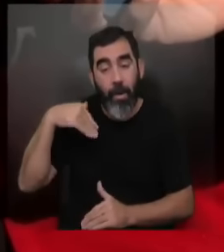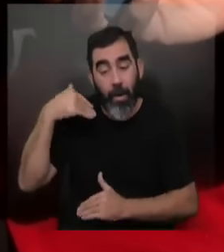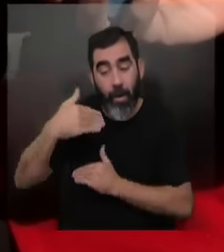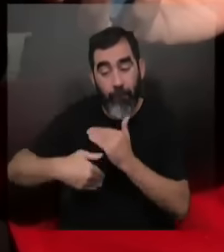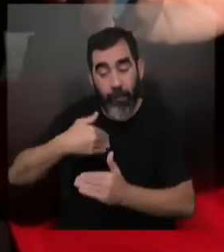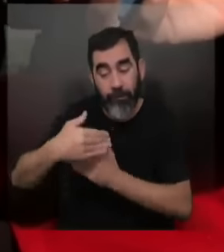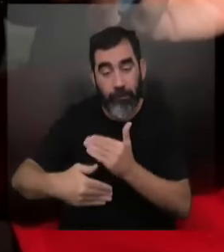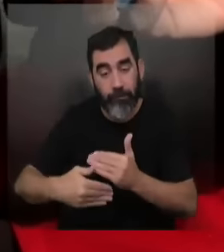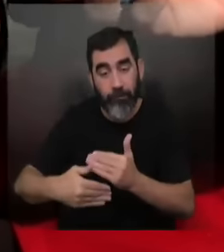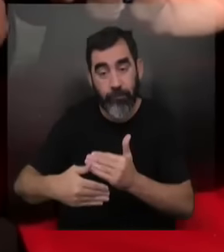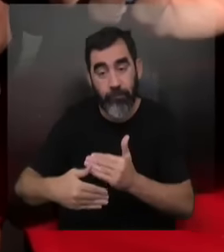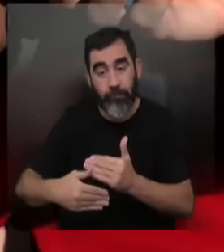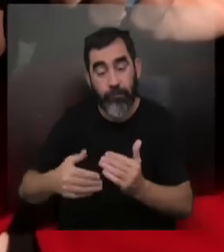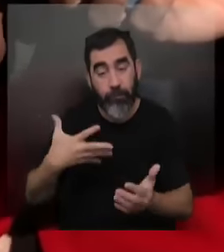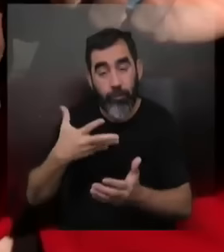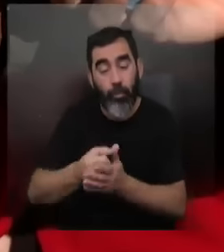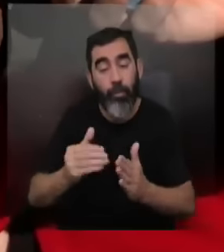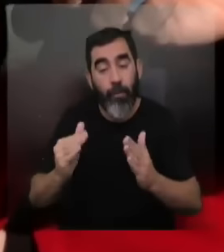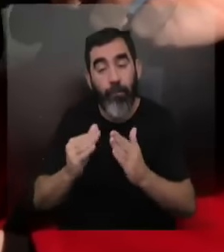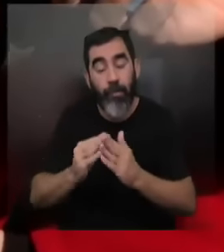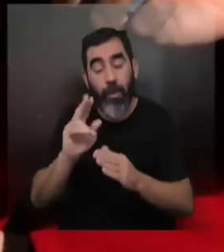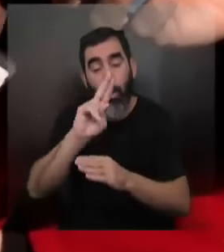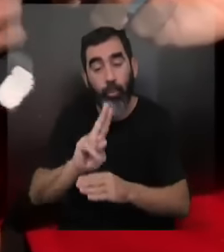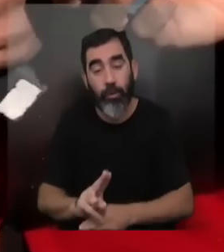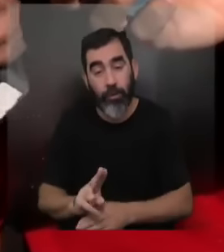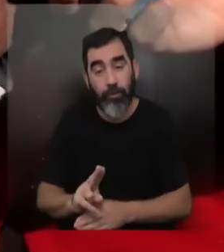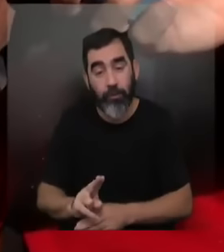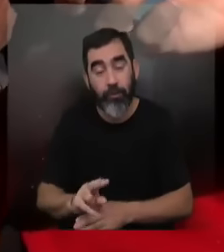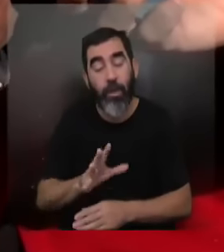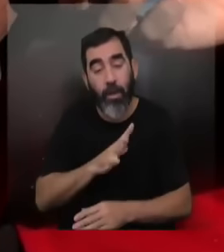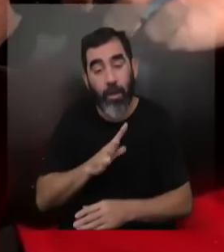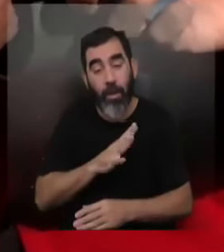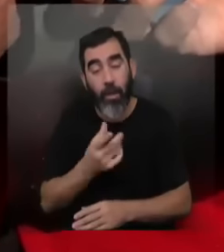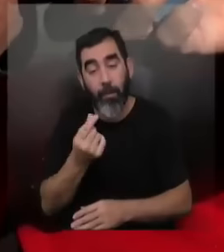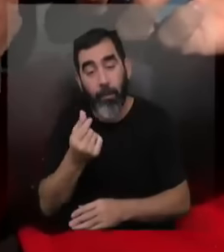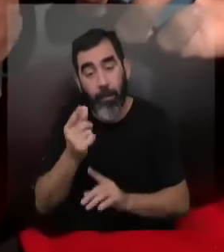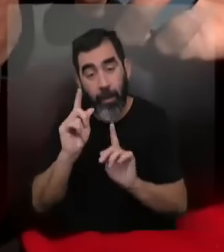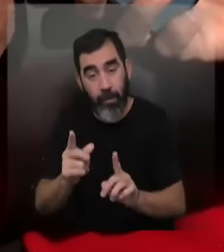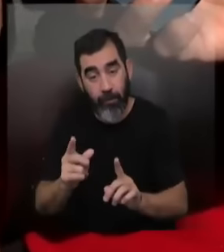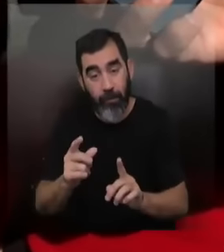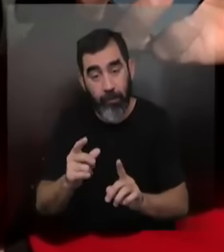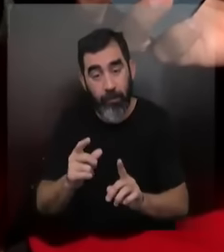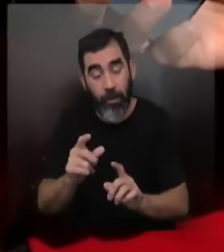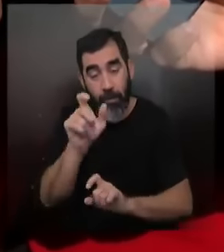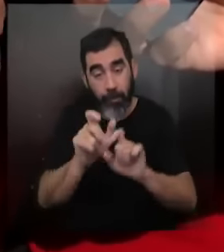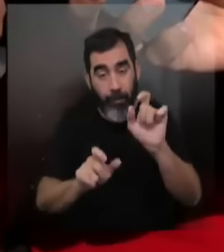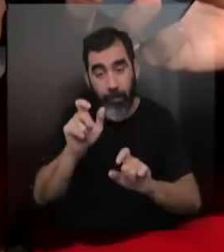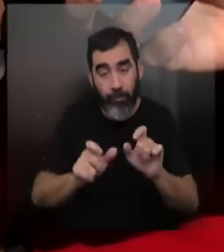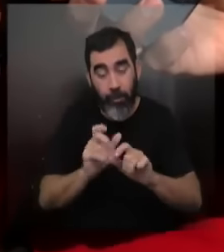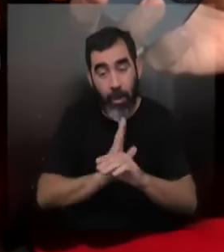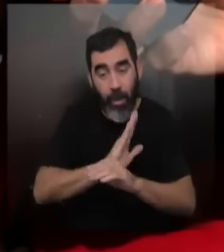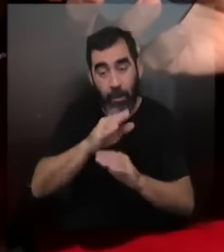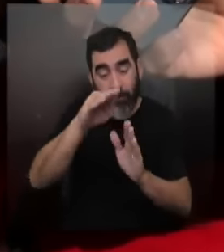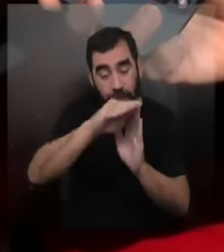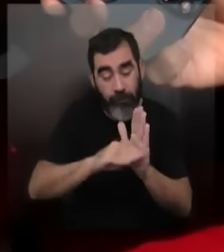plan avanzar es justamente la compra de vivienda usada es así que hay un monto específico en el cual las personas que acceden al